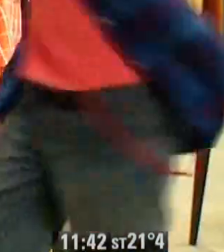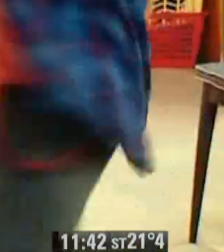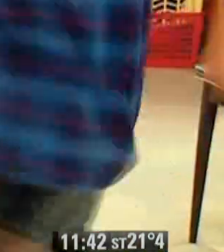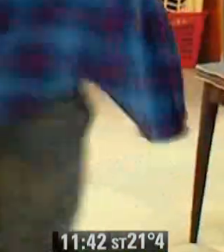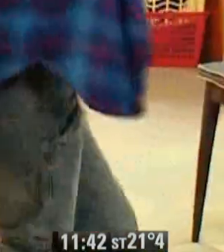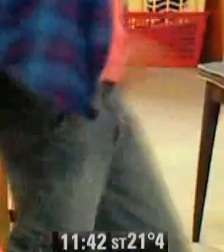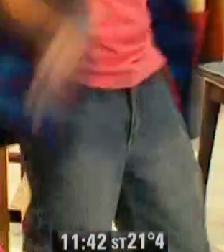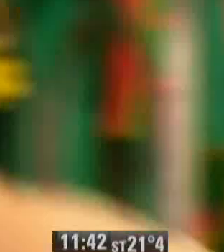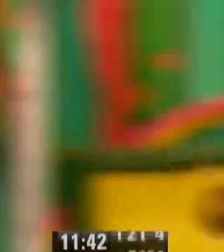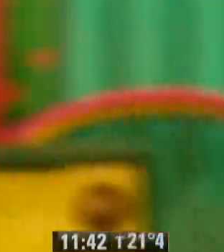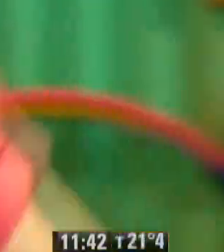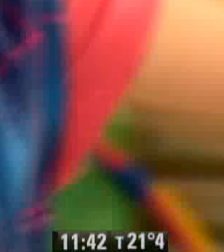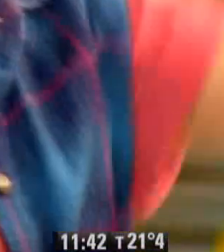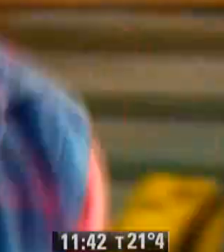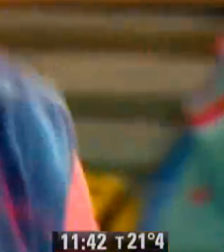allá.